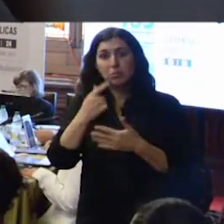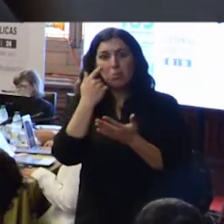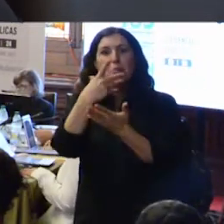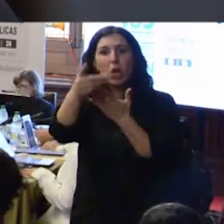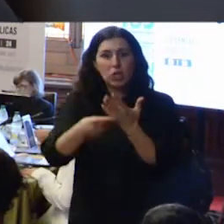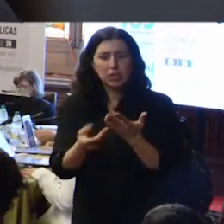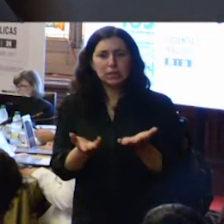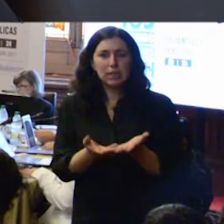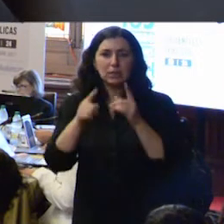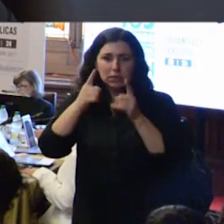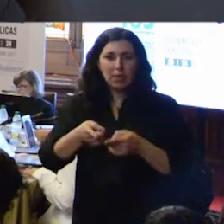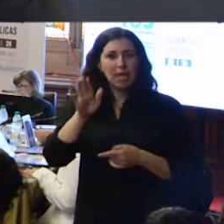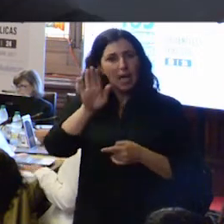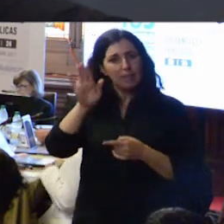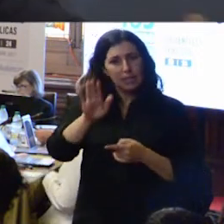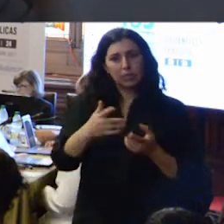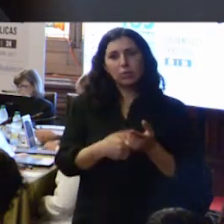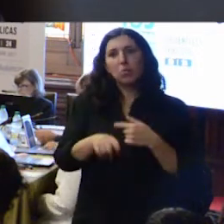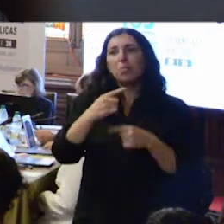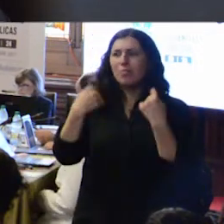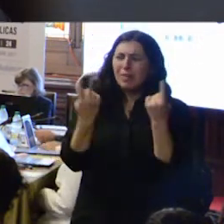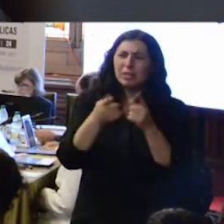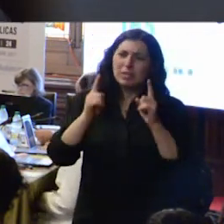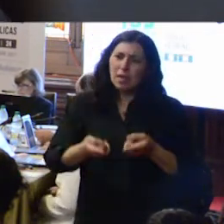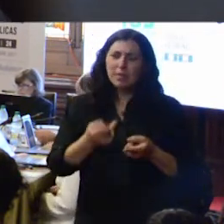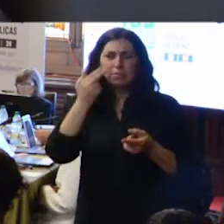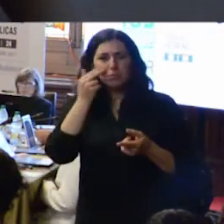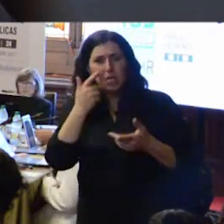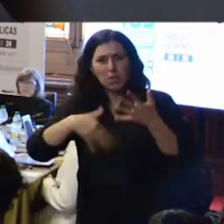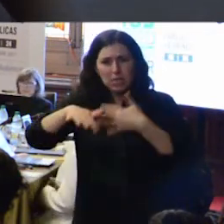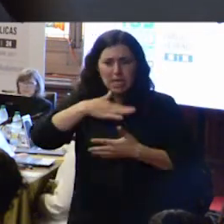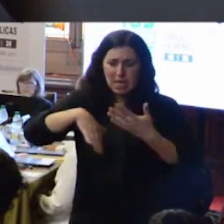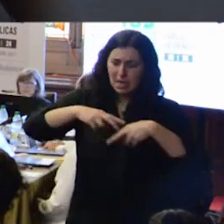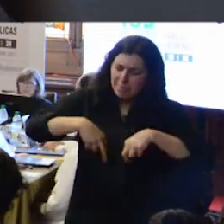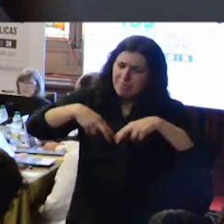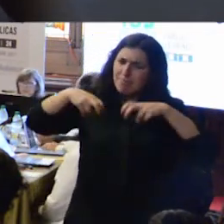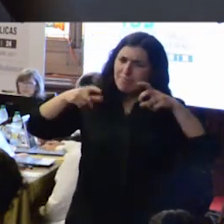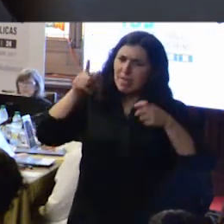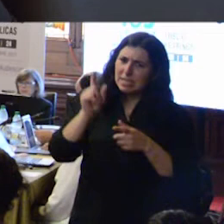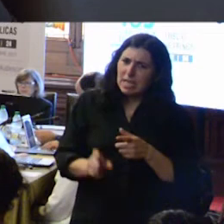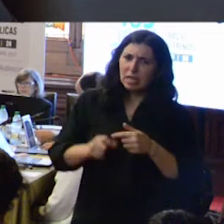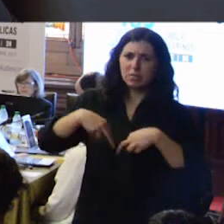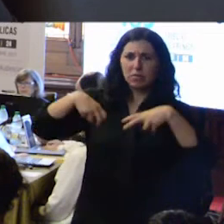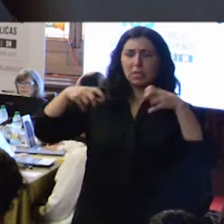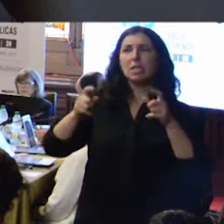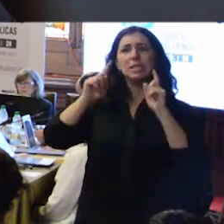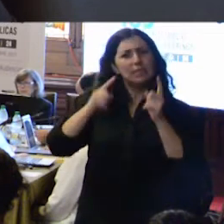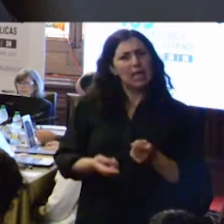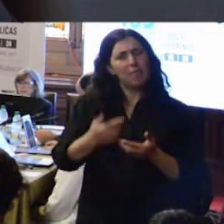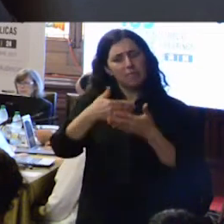afortunadamente dio un sobreseimiento, pero bueno, ellos se vieron sometidos a los rigores del proceso de investigación durante un cierto tiempo. Está también